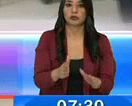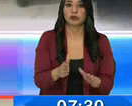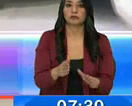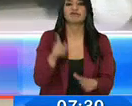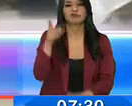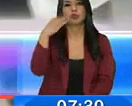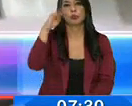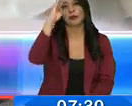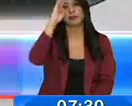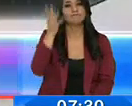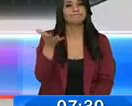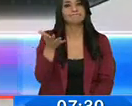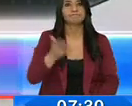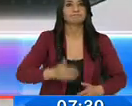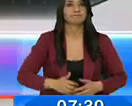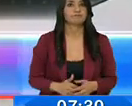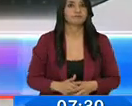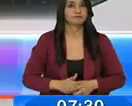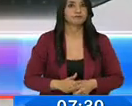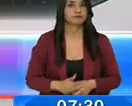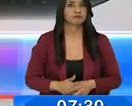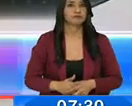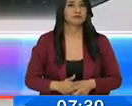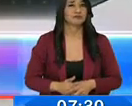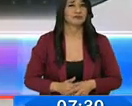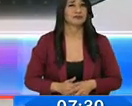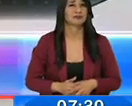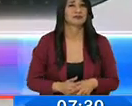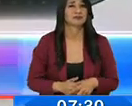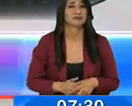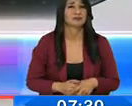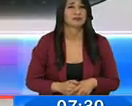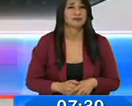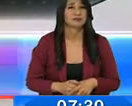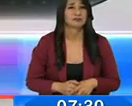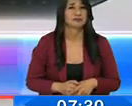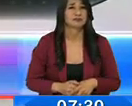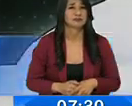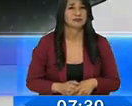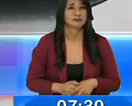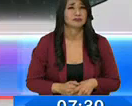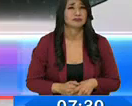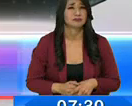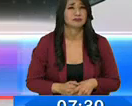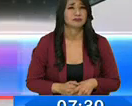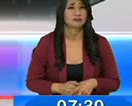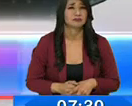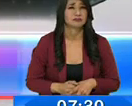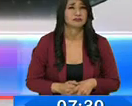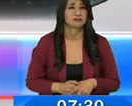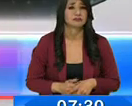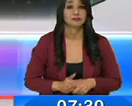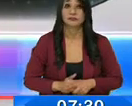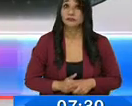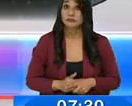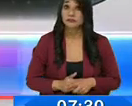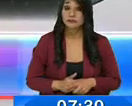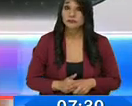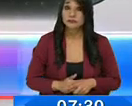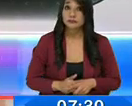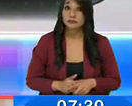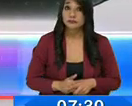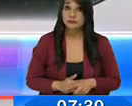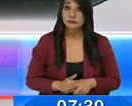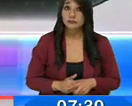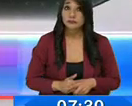compatriotas cubanos. No cumplieron con la expectativa que generaron. Se entendía que los médicos cubanos en el gobierno anterior iban a ser traídos para ir a las